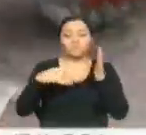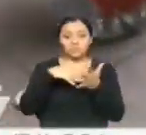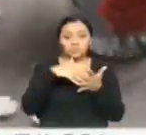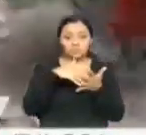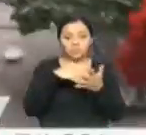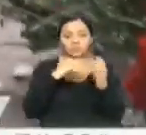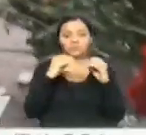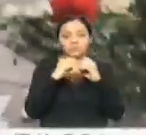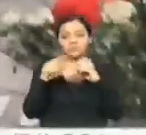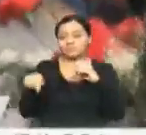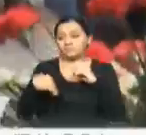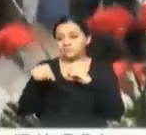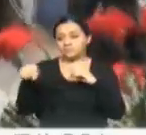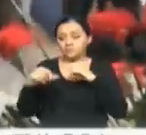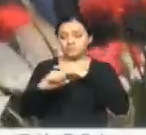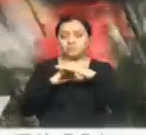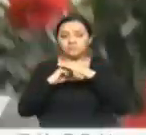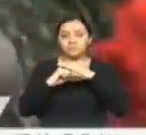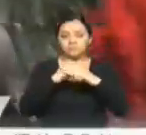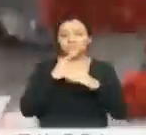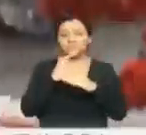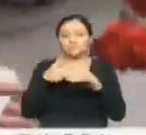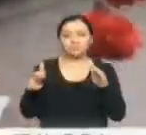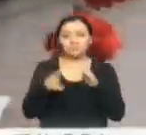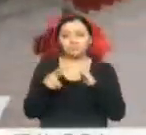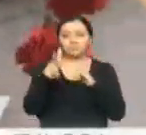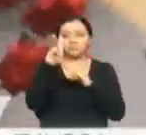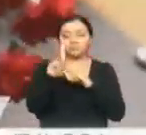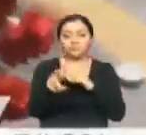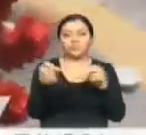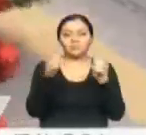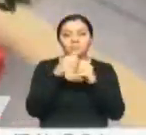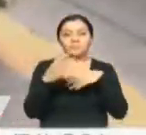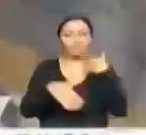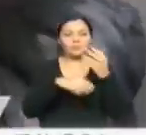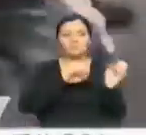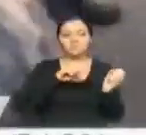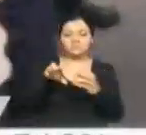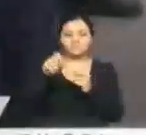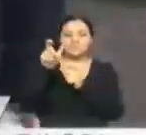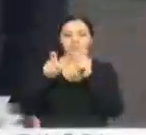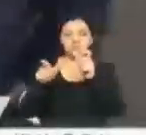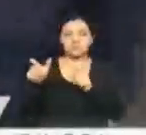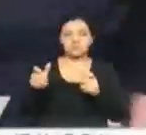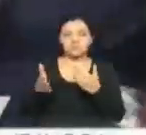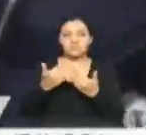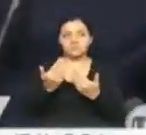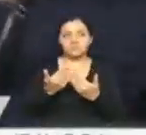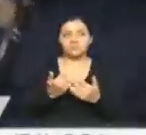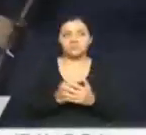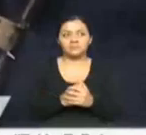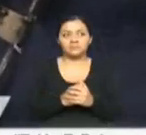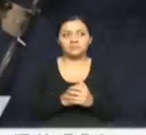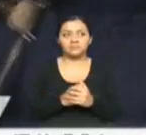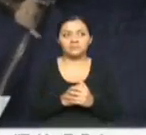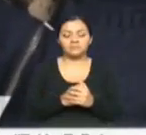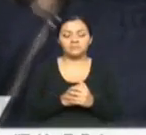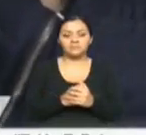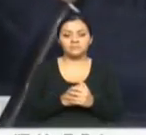El maquinista decidió continuar la ruta hasta la estación, lo que permitió proceder rápidamente a la evacuación.